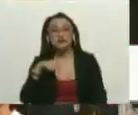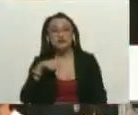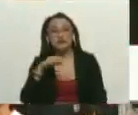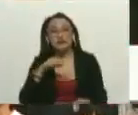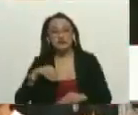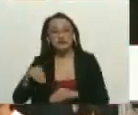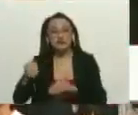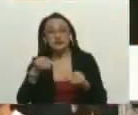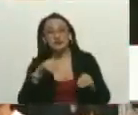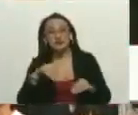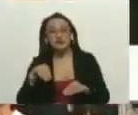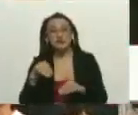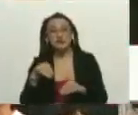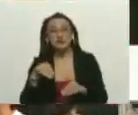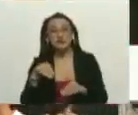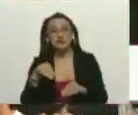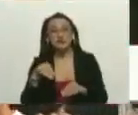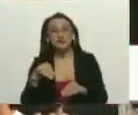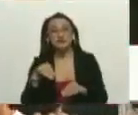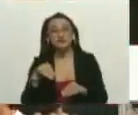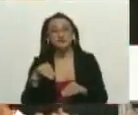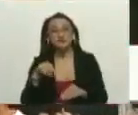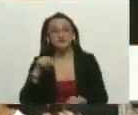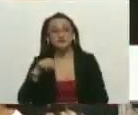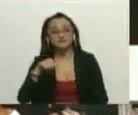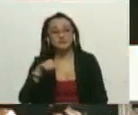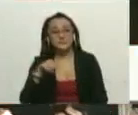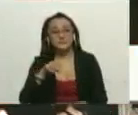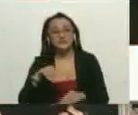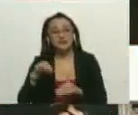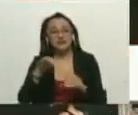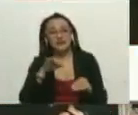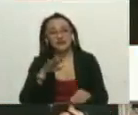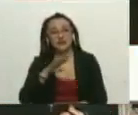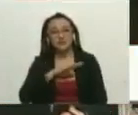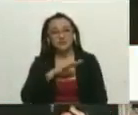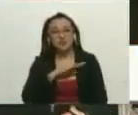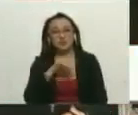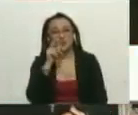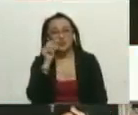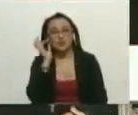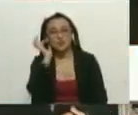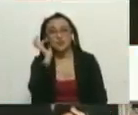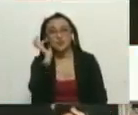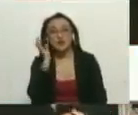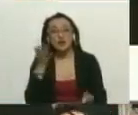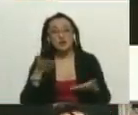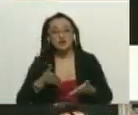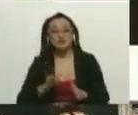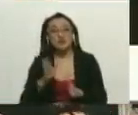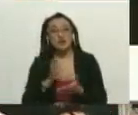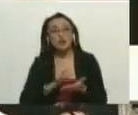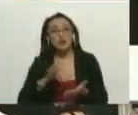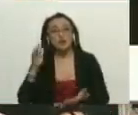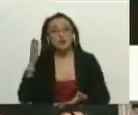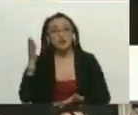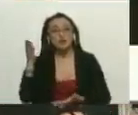tierra, tierra Jirajara, tierra de Caquetillos, donde nacieron los